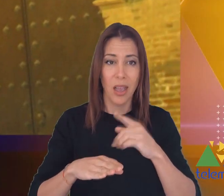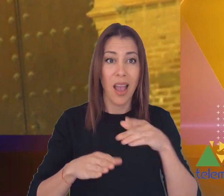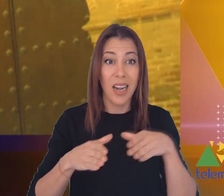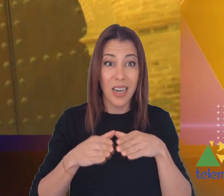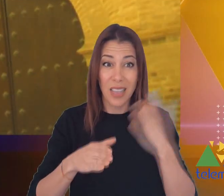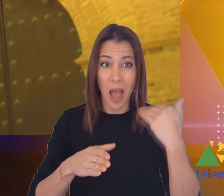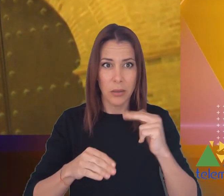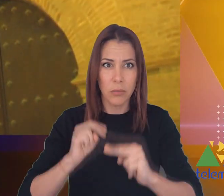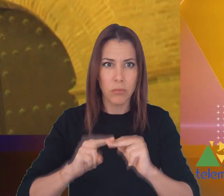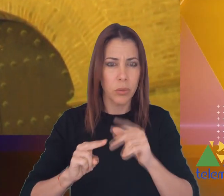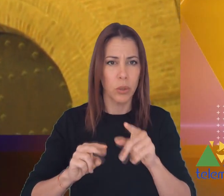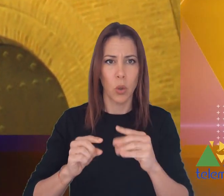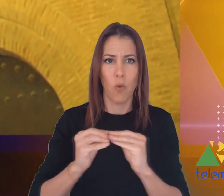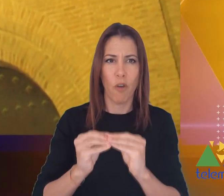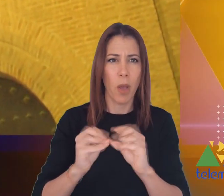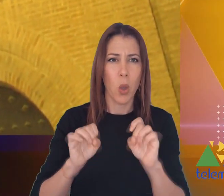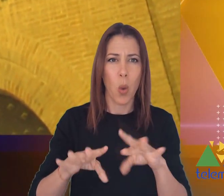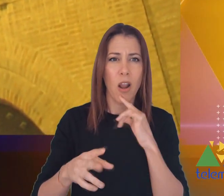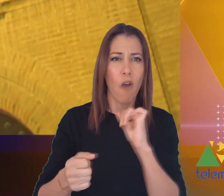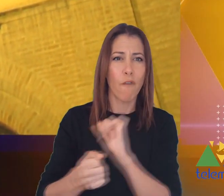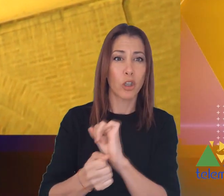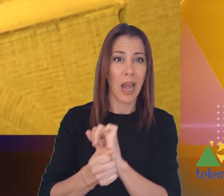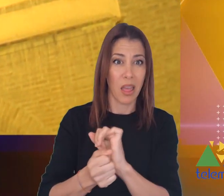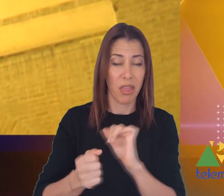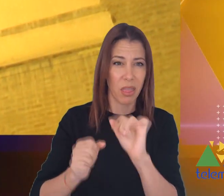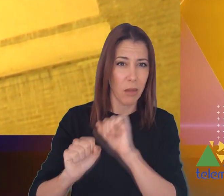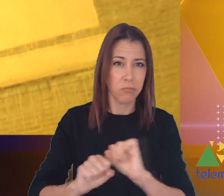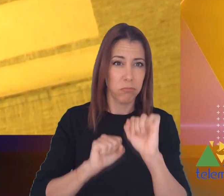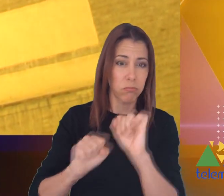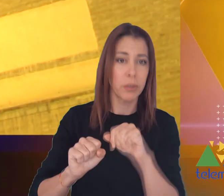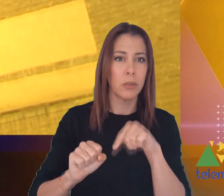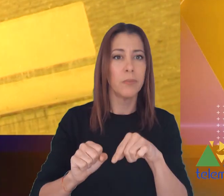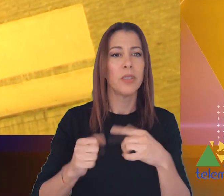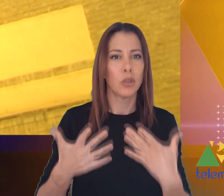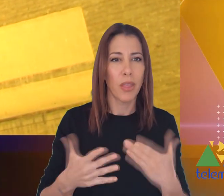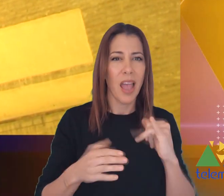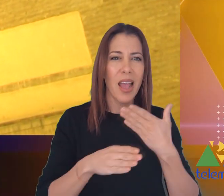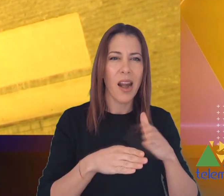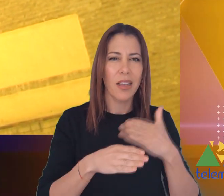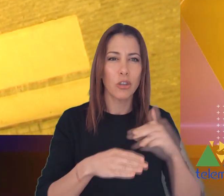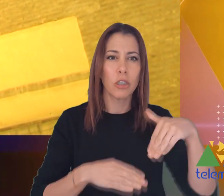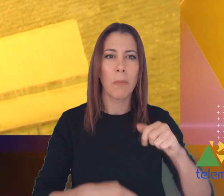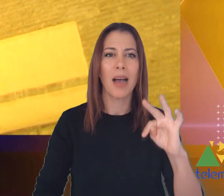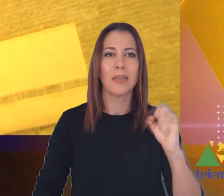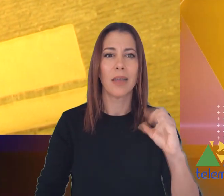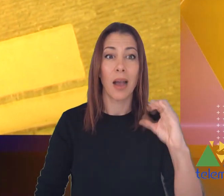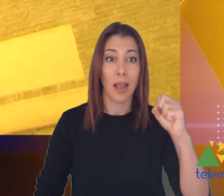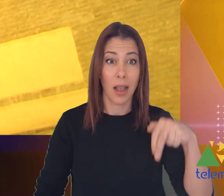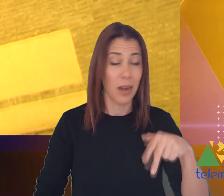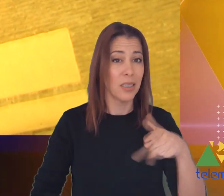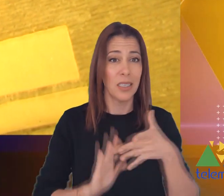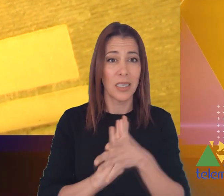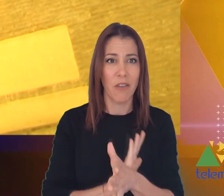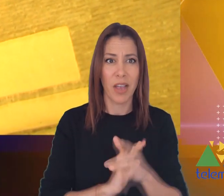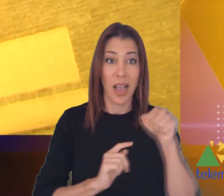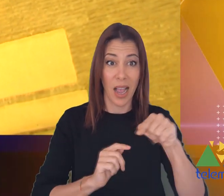si fuera una fortaleza, por eso se llama iglesia fortaleza, conserva los restos de un matacán donde seguramente los defensores